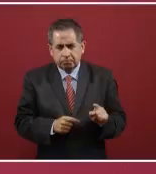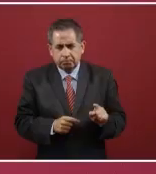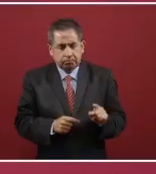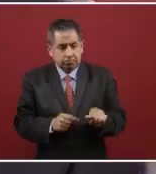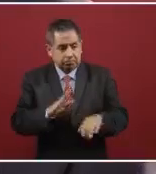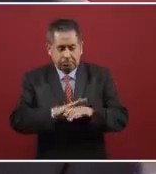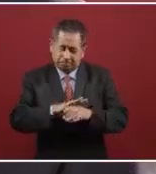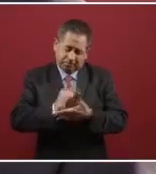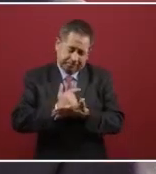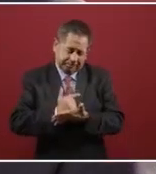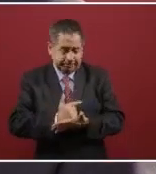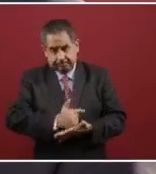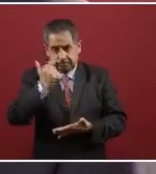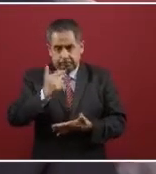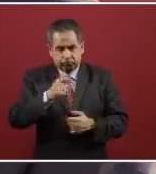padecimientos graves,